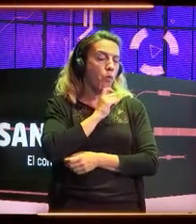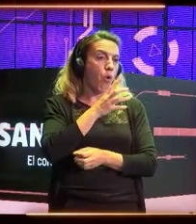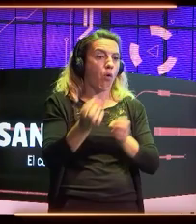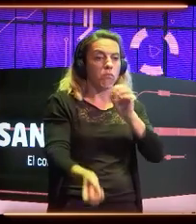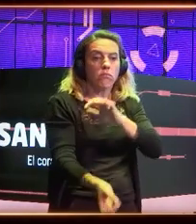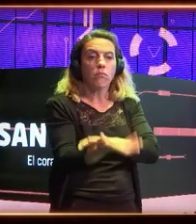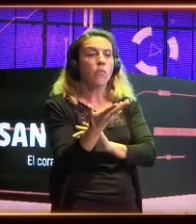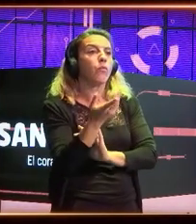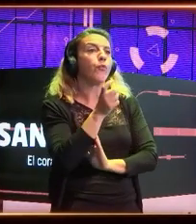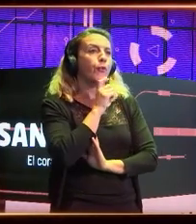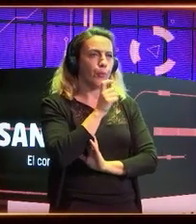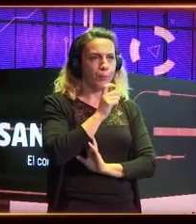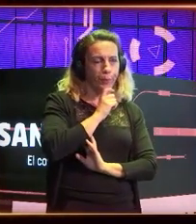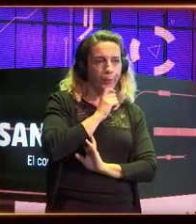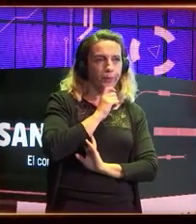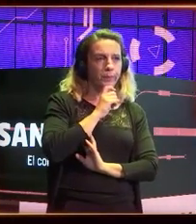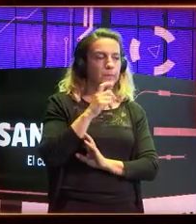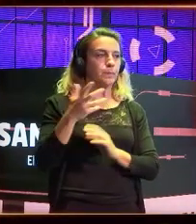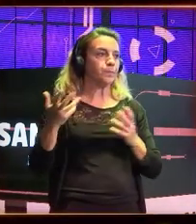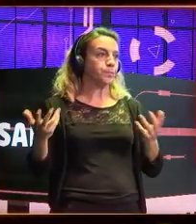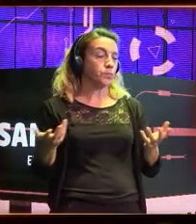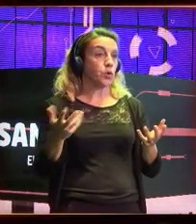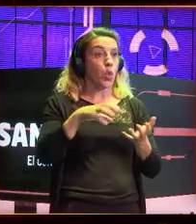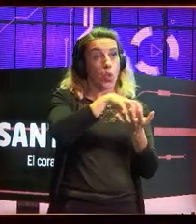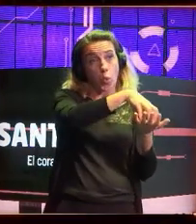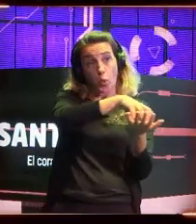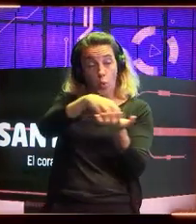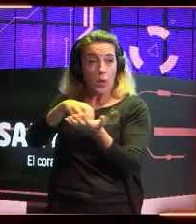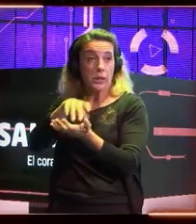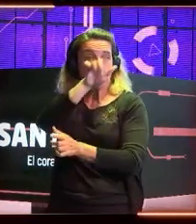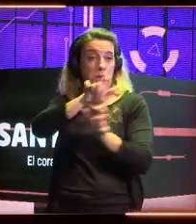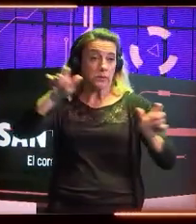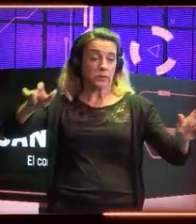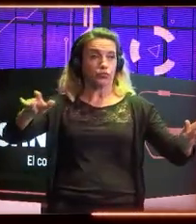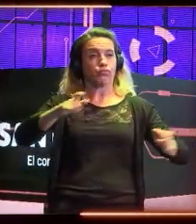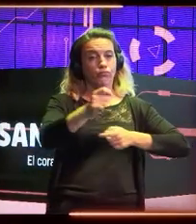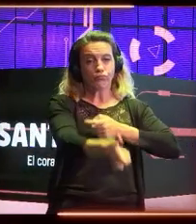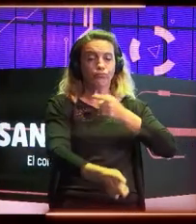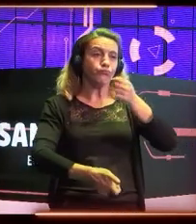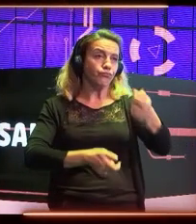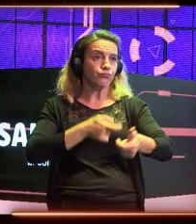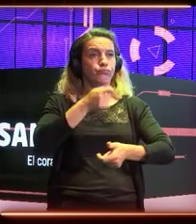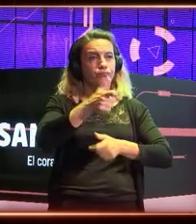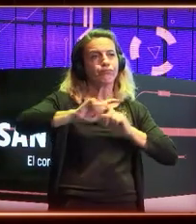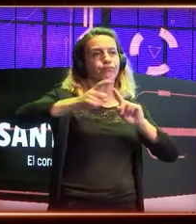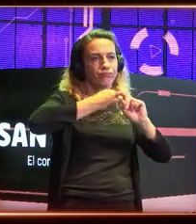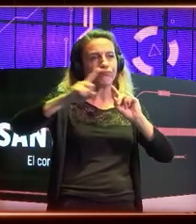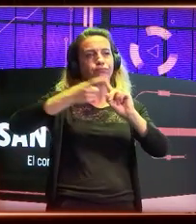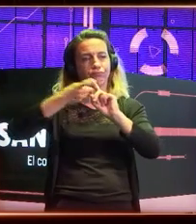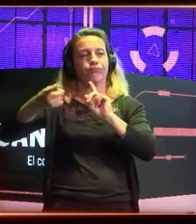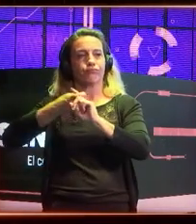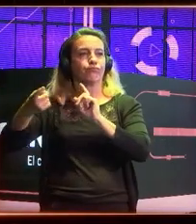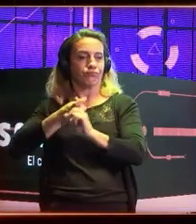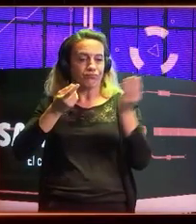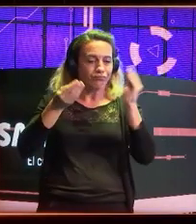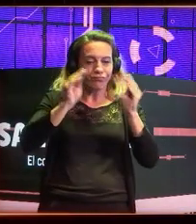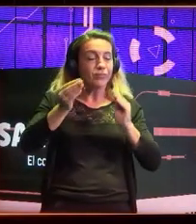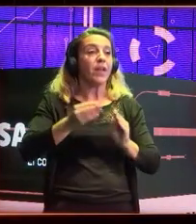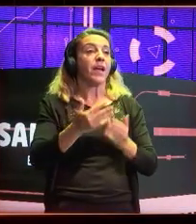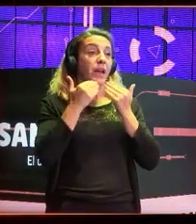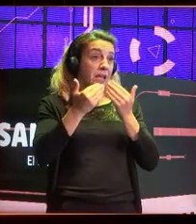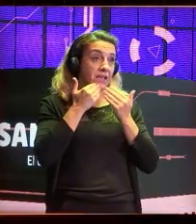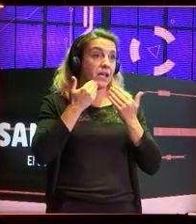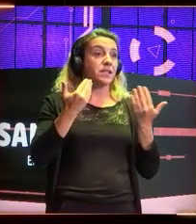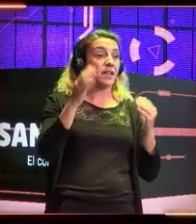los sistemas planetarios todo esto son dudas que el ser humano poco a poco va va a conseguir resolver gracias a la combinación de la ciencia y